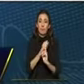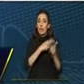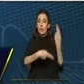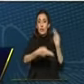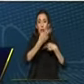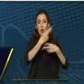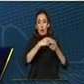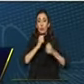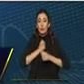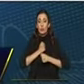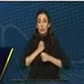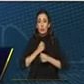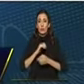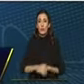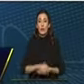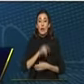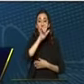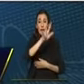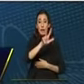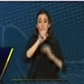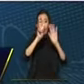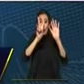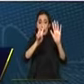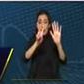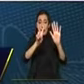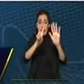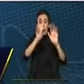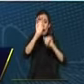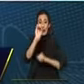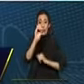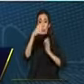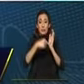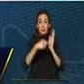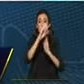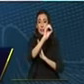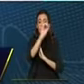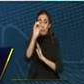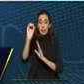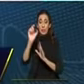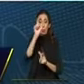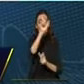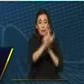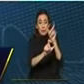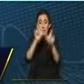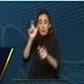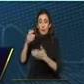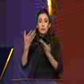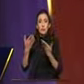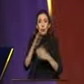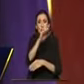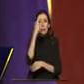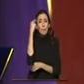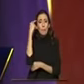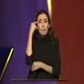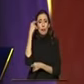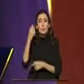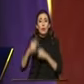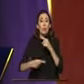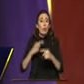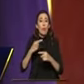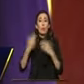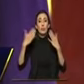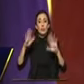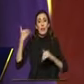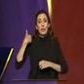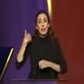productiva. 370 mil créditos. Estimen ustedes cuántos compatriotas han encontrado oportunidades de